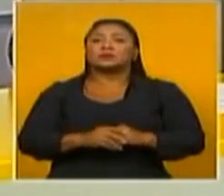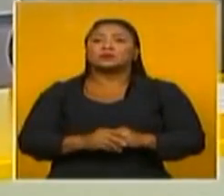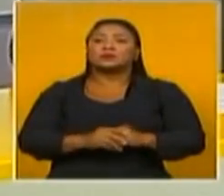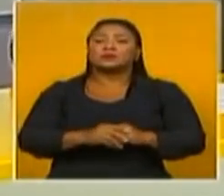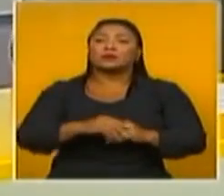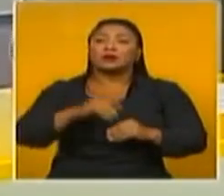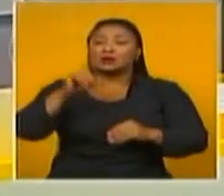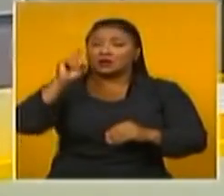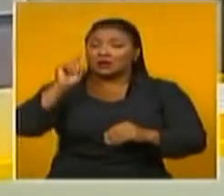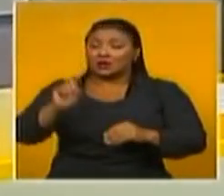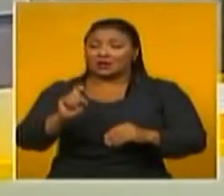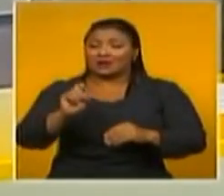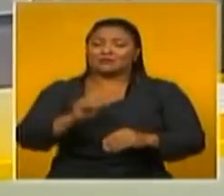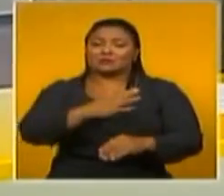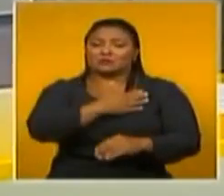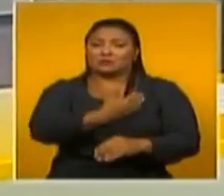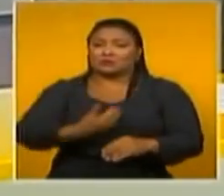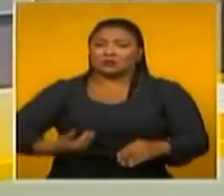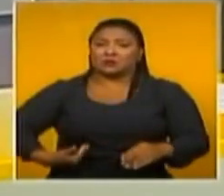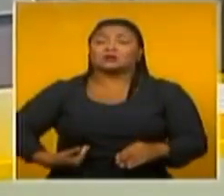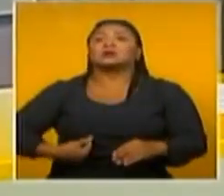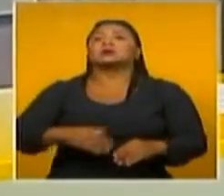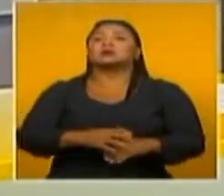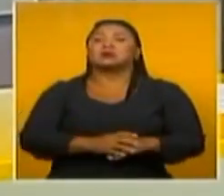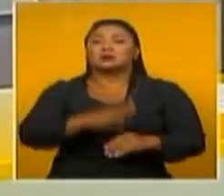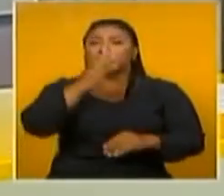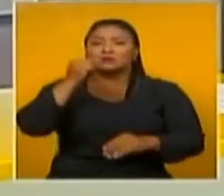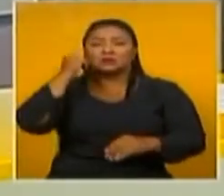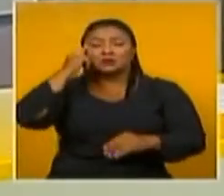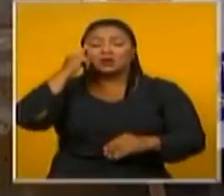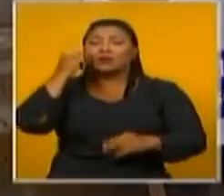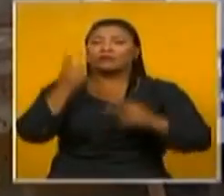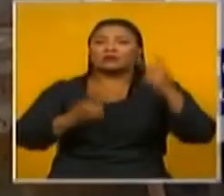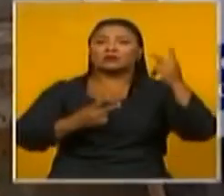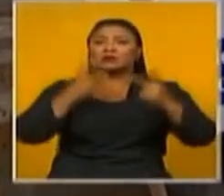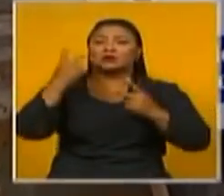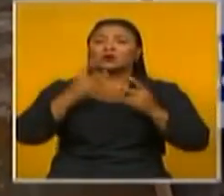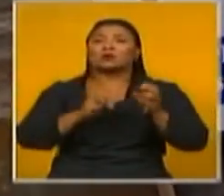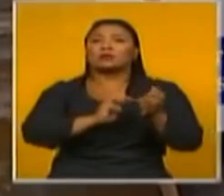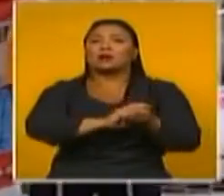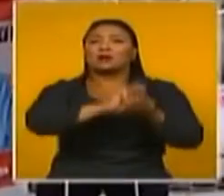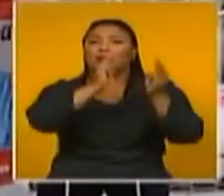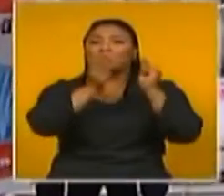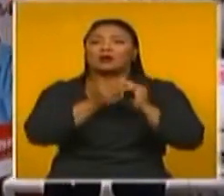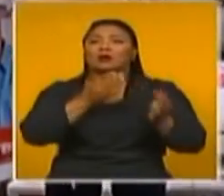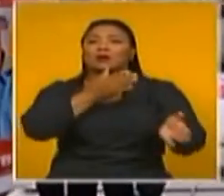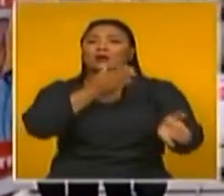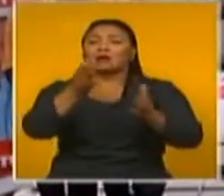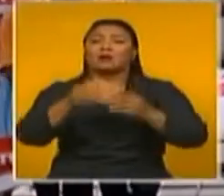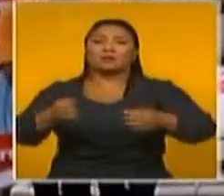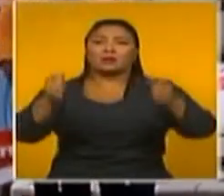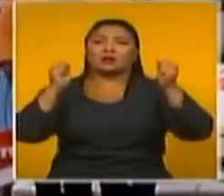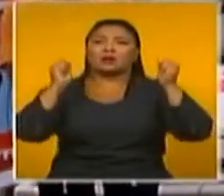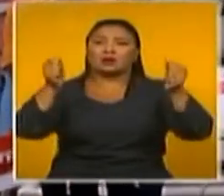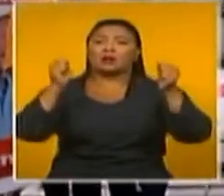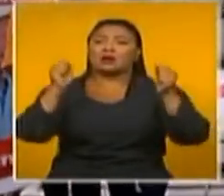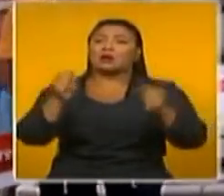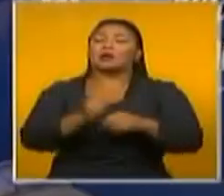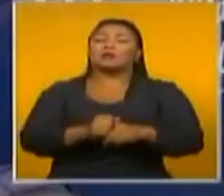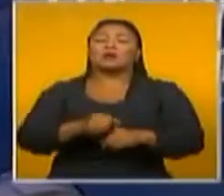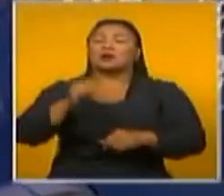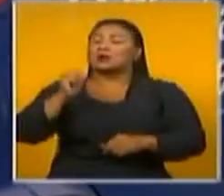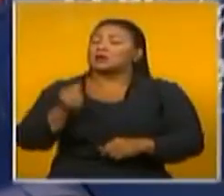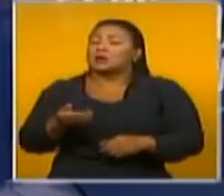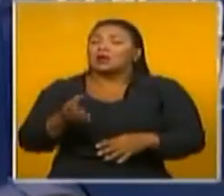Y el expresidente Rafael Correa Delgado visitó el Cantón Milagro para, junto con sus coidearios, hacer campaña por el no en 3 de las